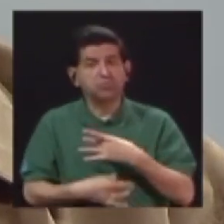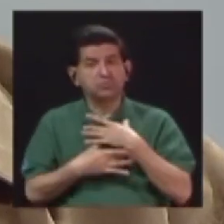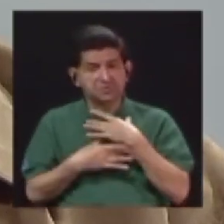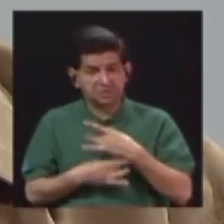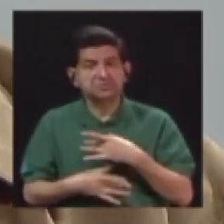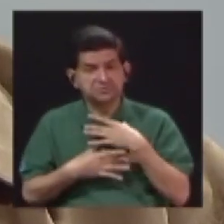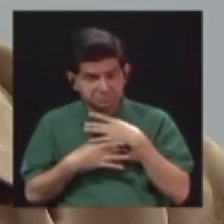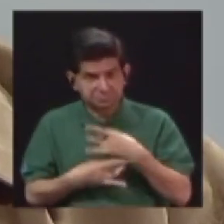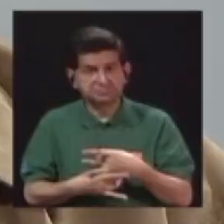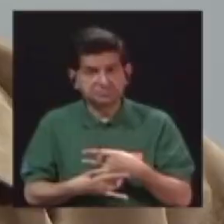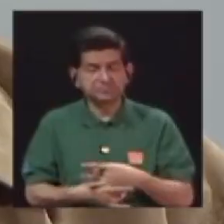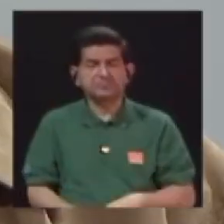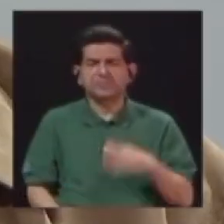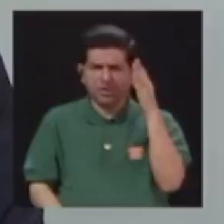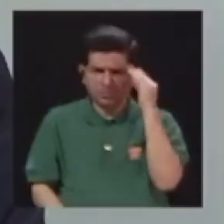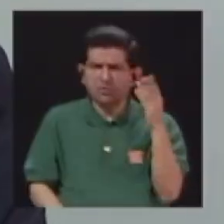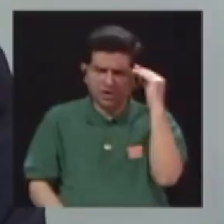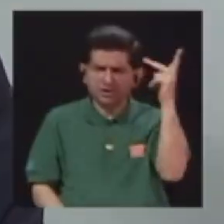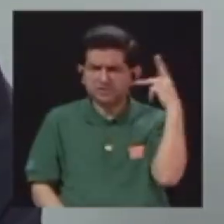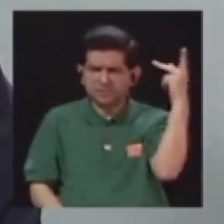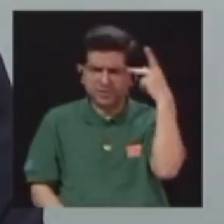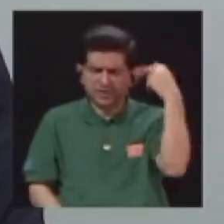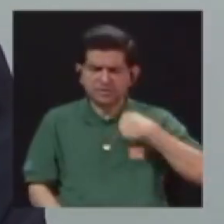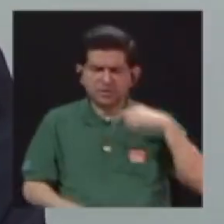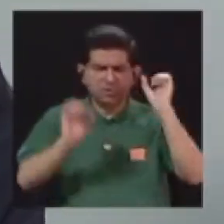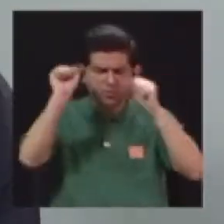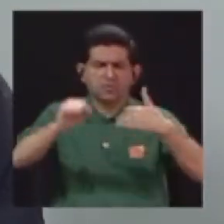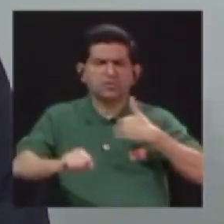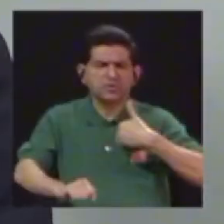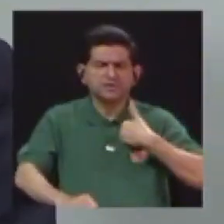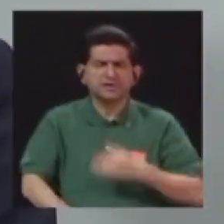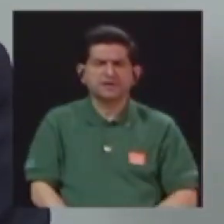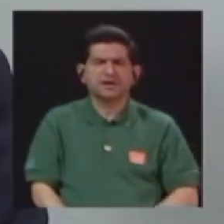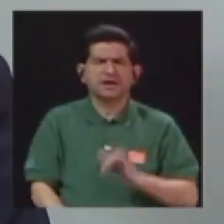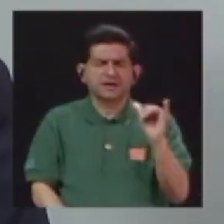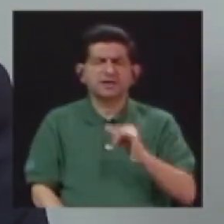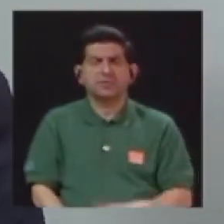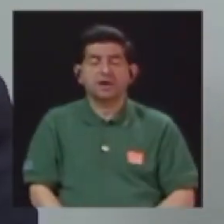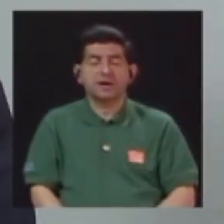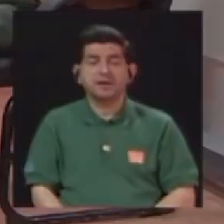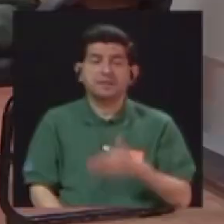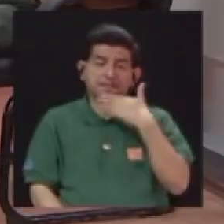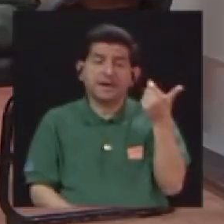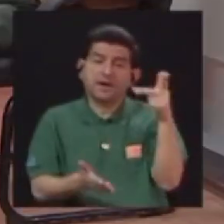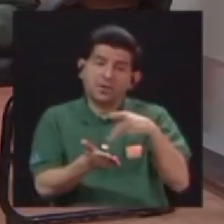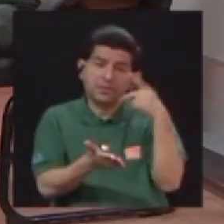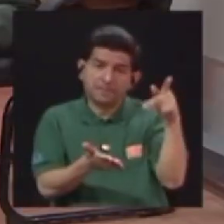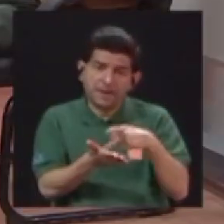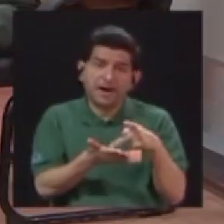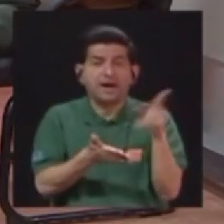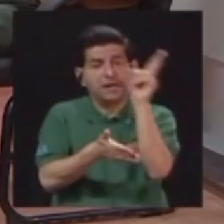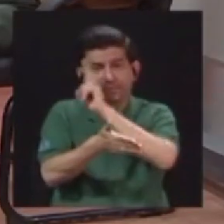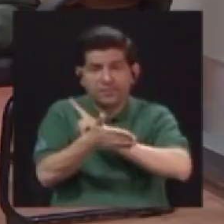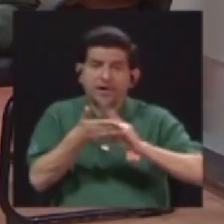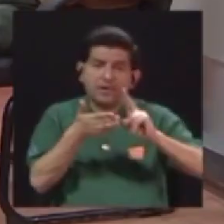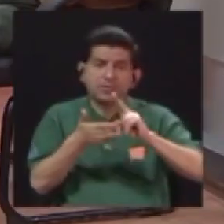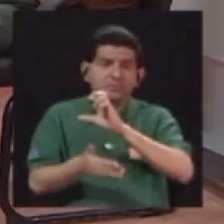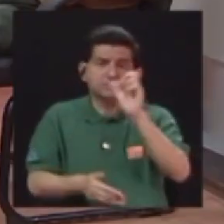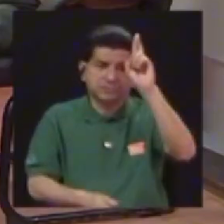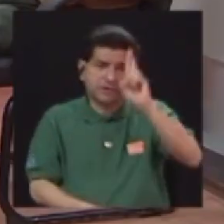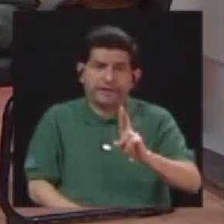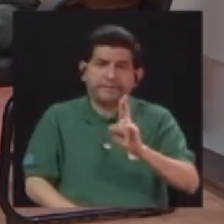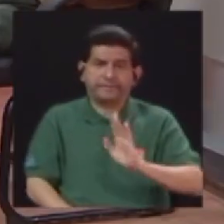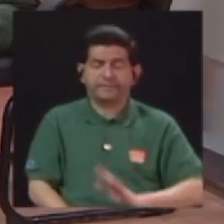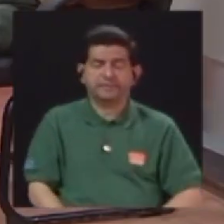las experiencias políticas que podía uno tener ahí, era mejor remunerado que el de la Universidad de Costa Rica.